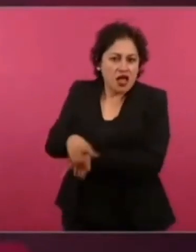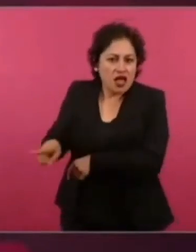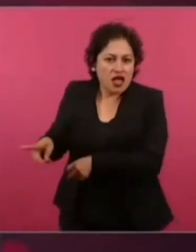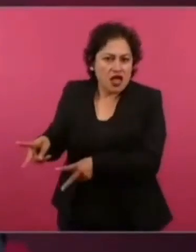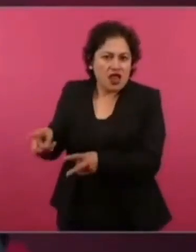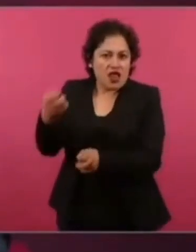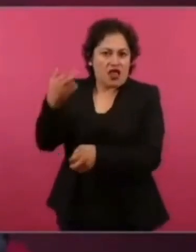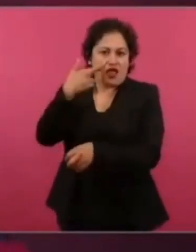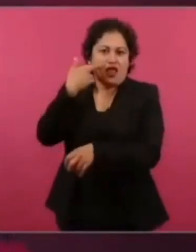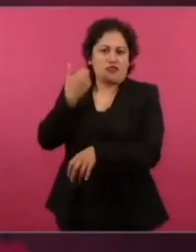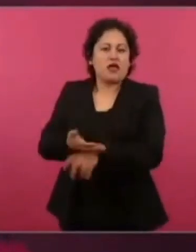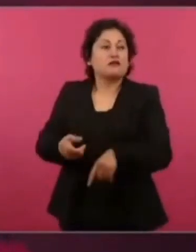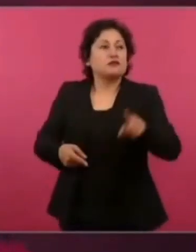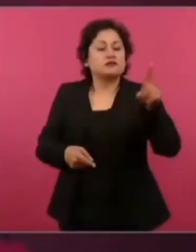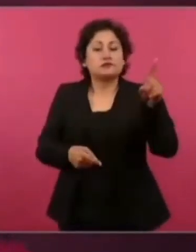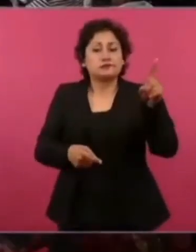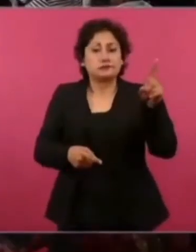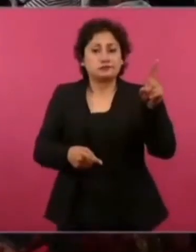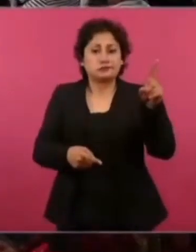Y el que